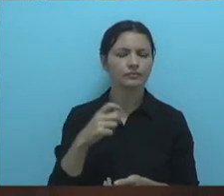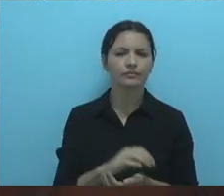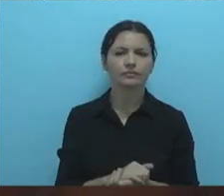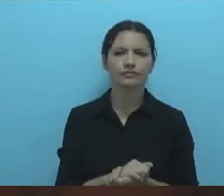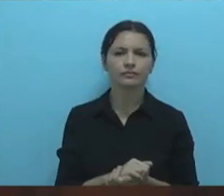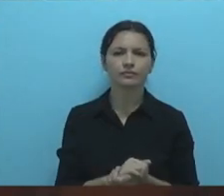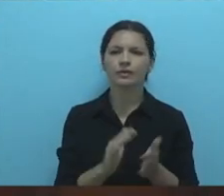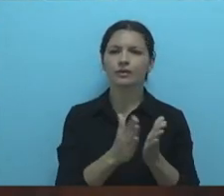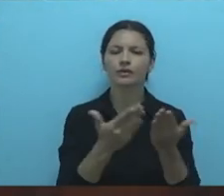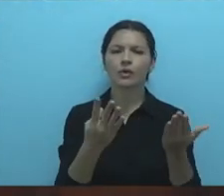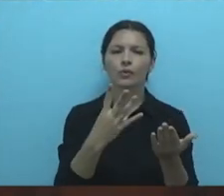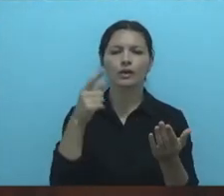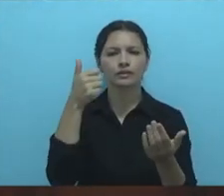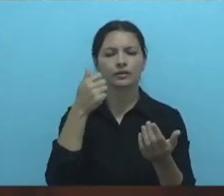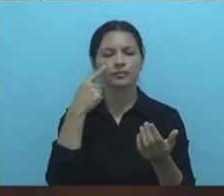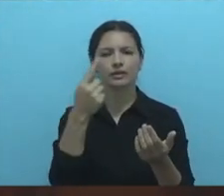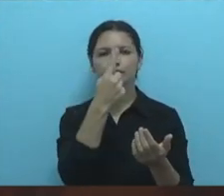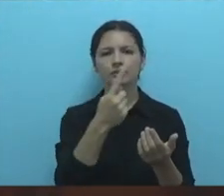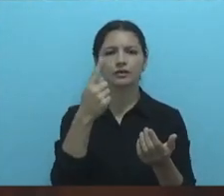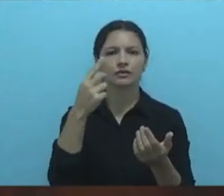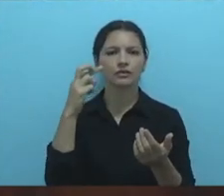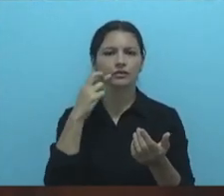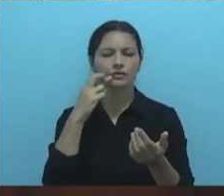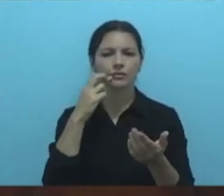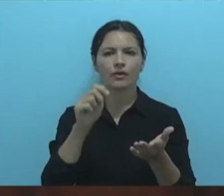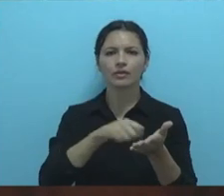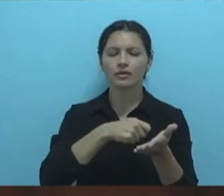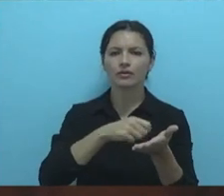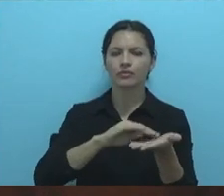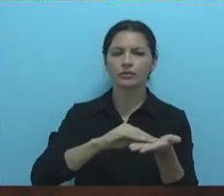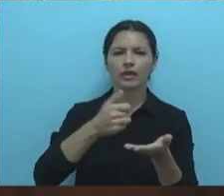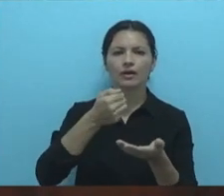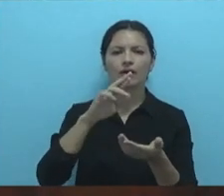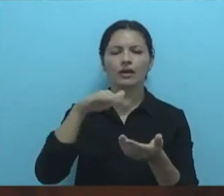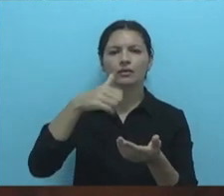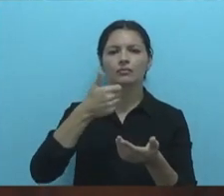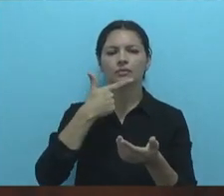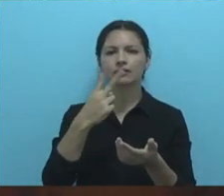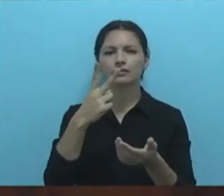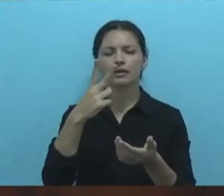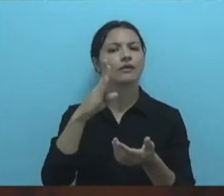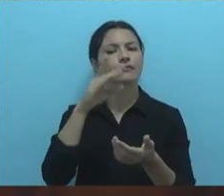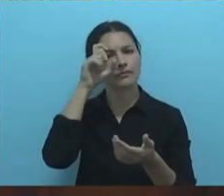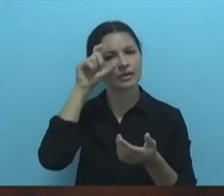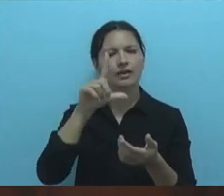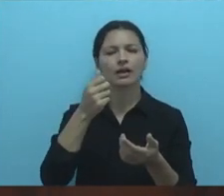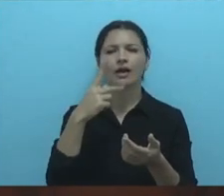expediente 46.119 de la diputada más bellavi del diputado mayoraz por el cual se reconoce en todo el ámbito de